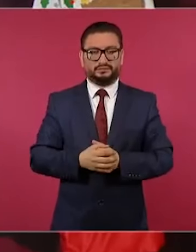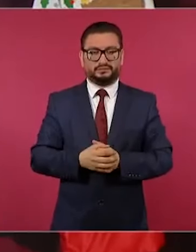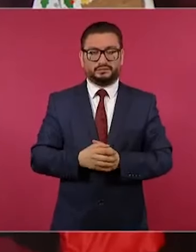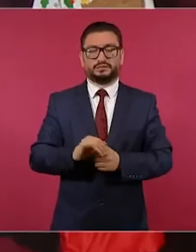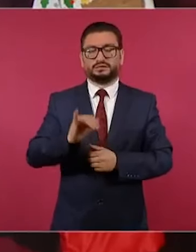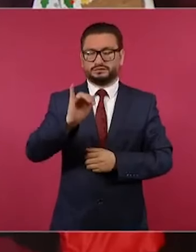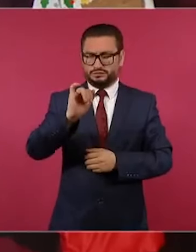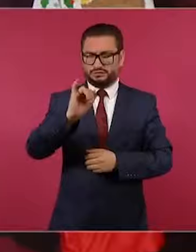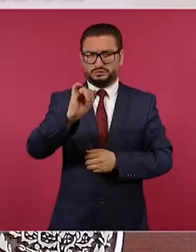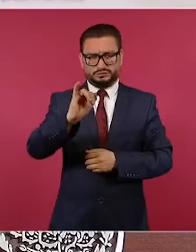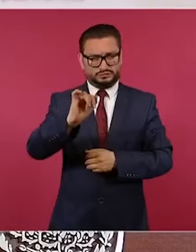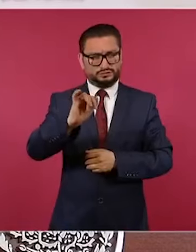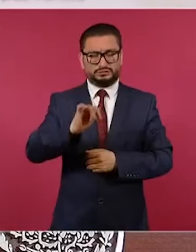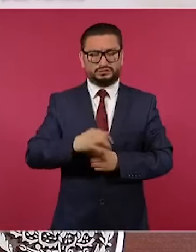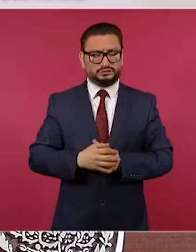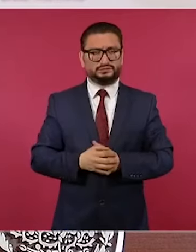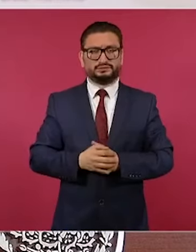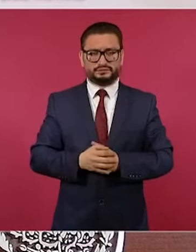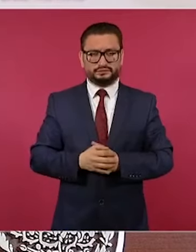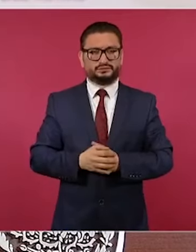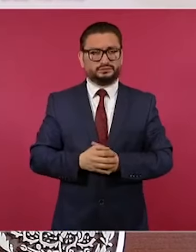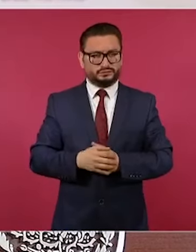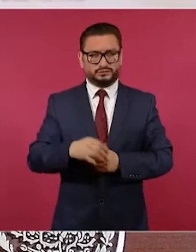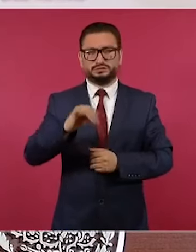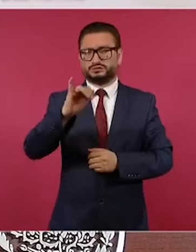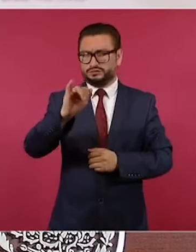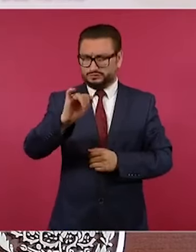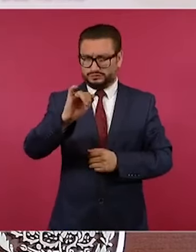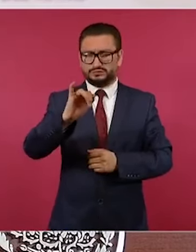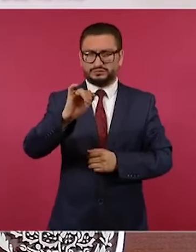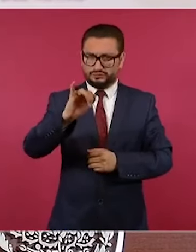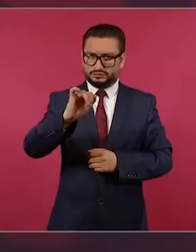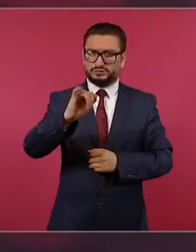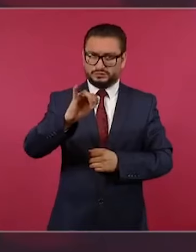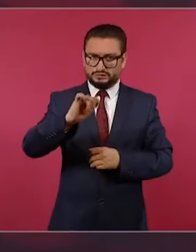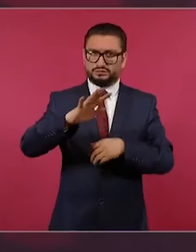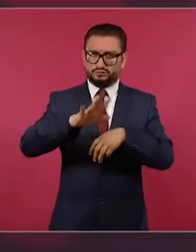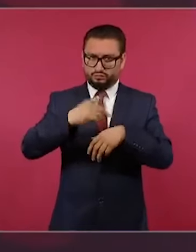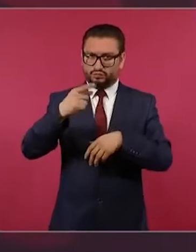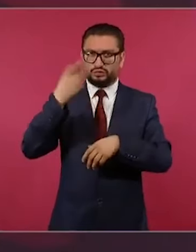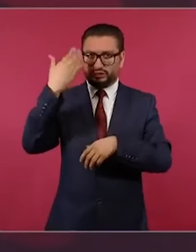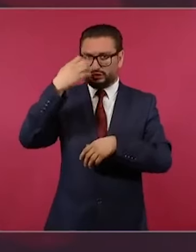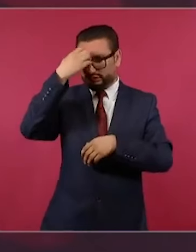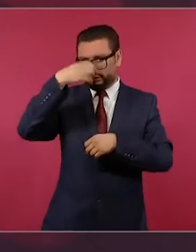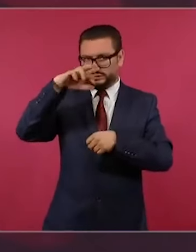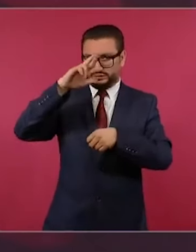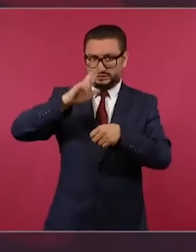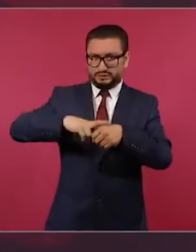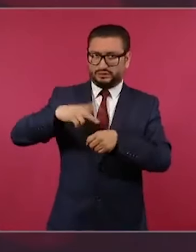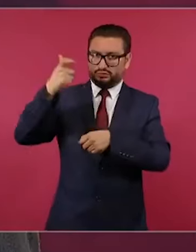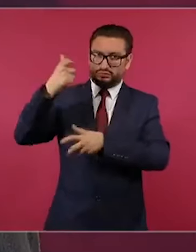Sí, sí, sí, sí, sí, sí, porque recibieron dinero del extranjero